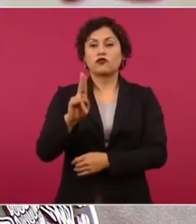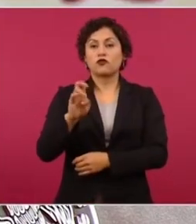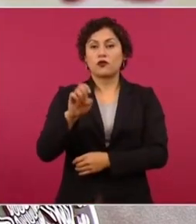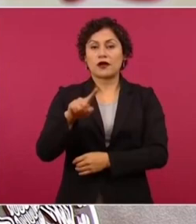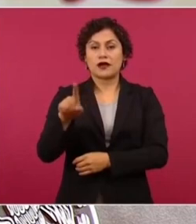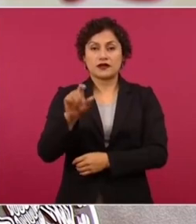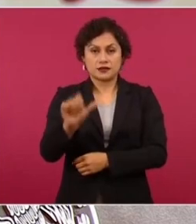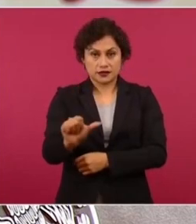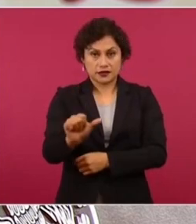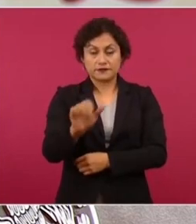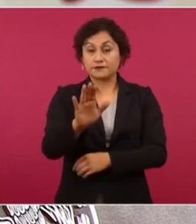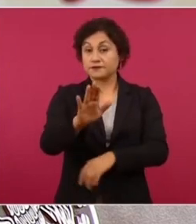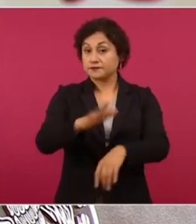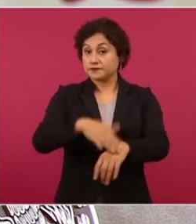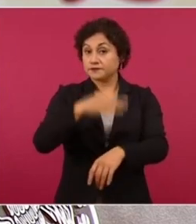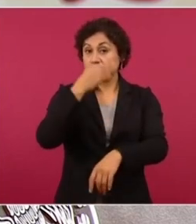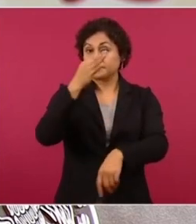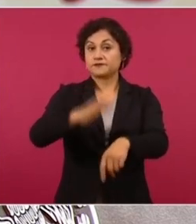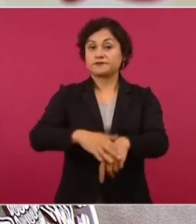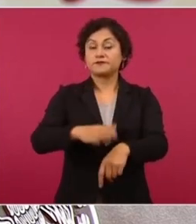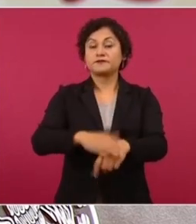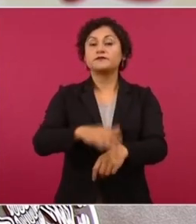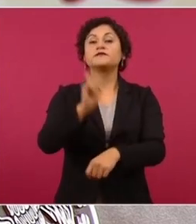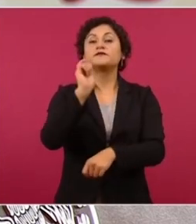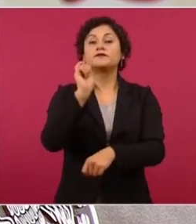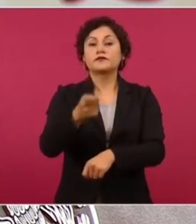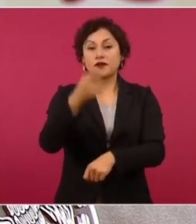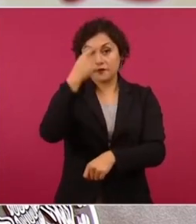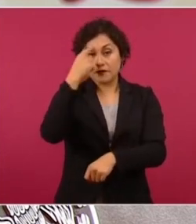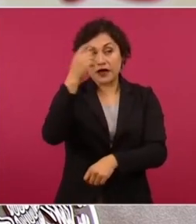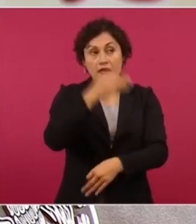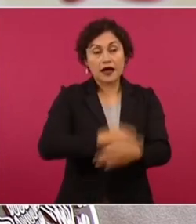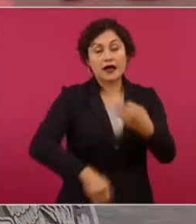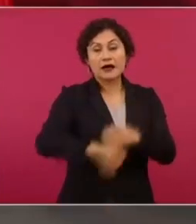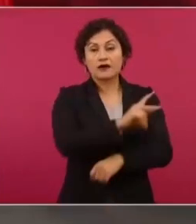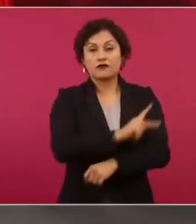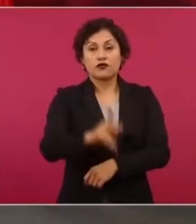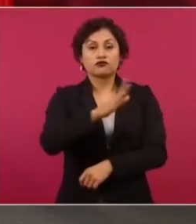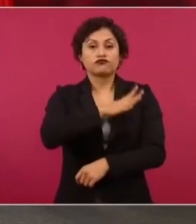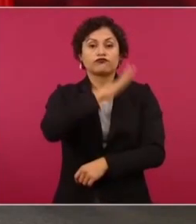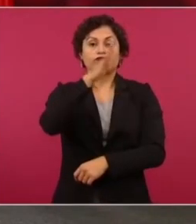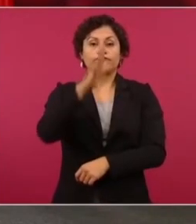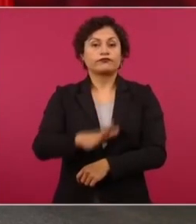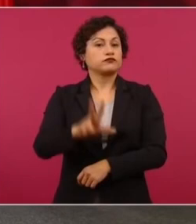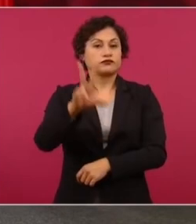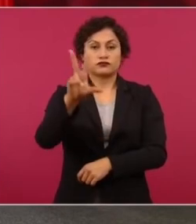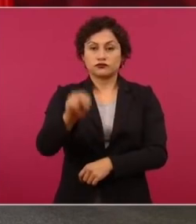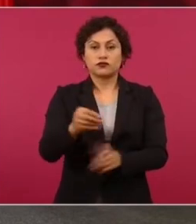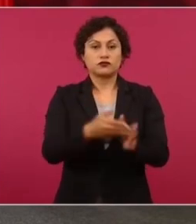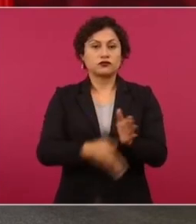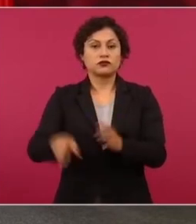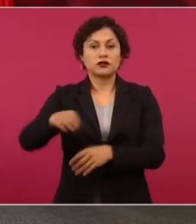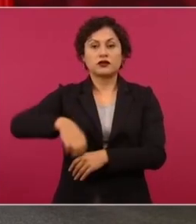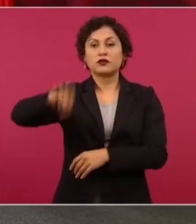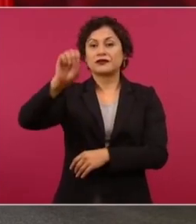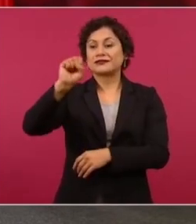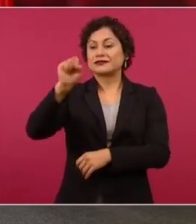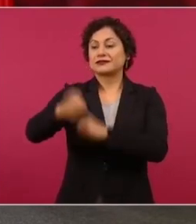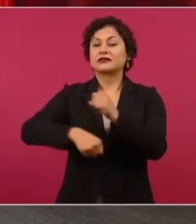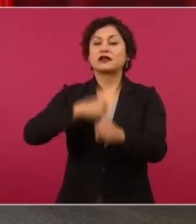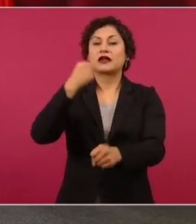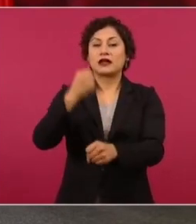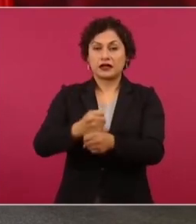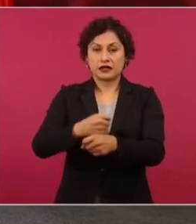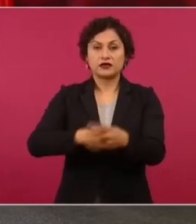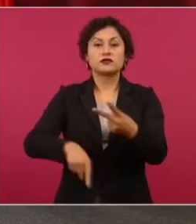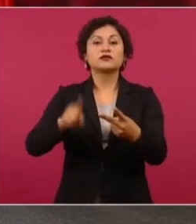uso generalizado. Es una vacuna que se destina a personas adultas mayores de 60 años, personas o niñas